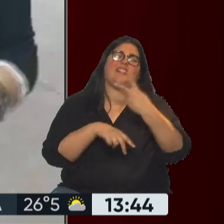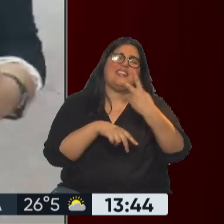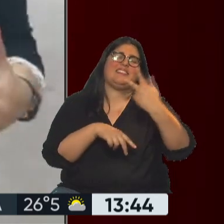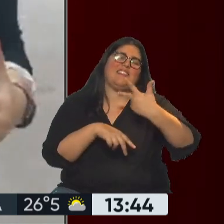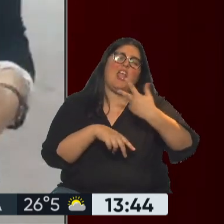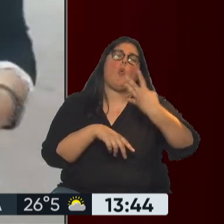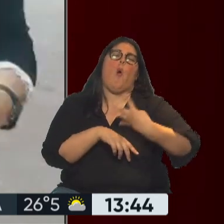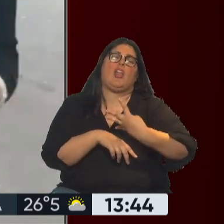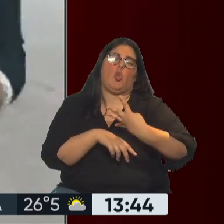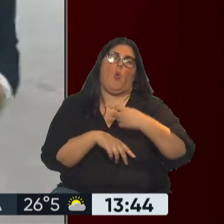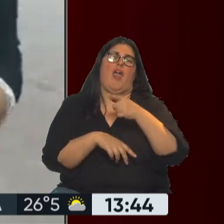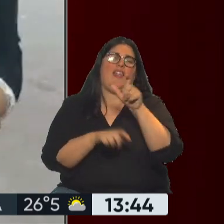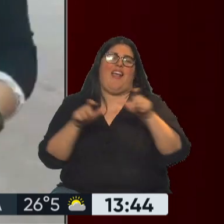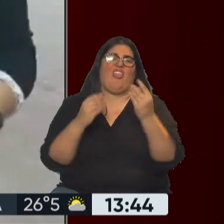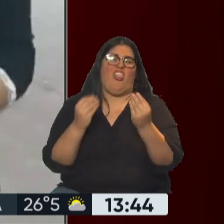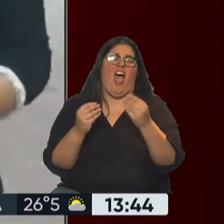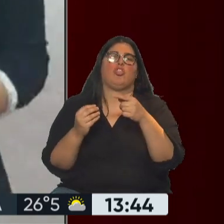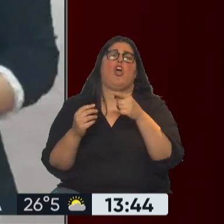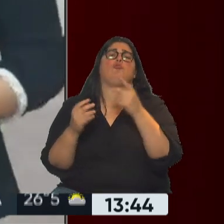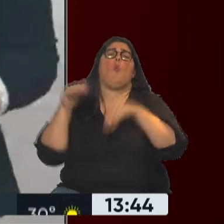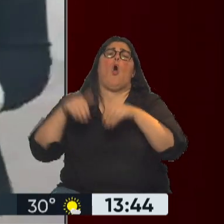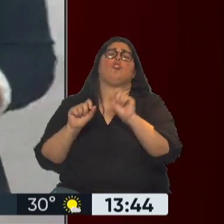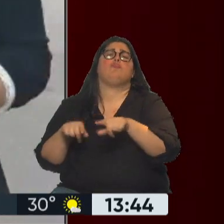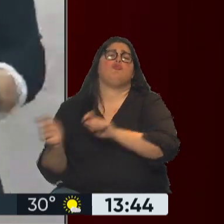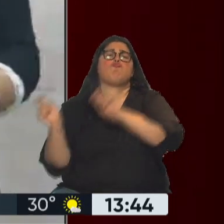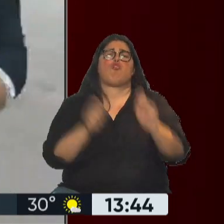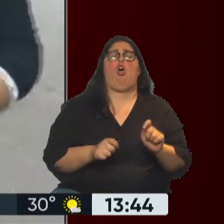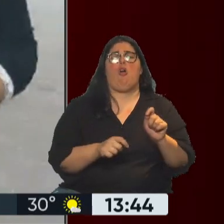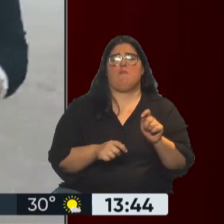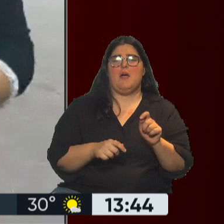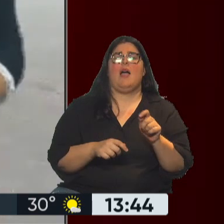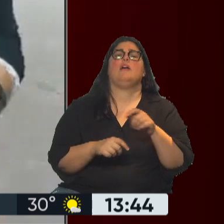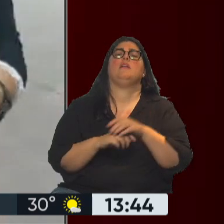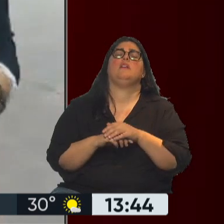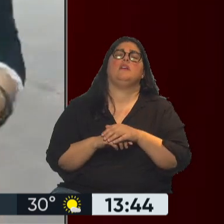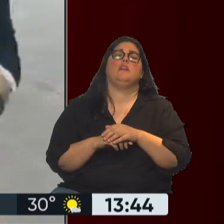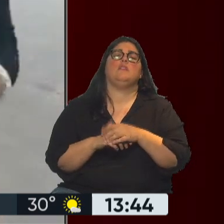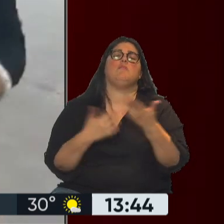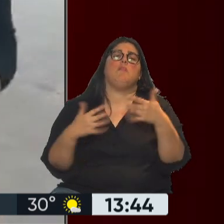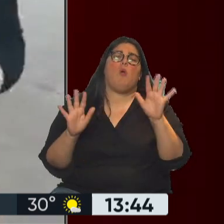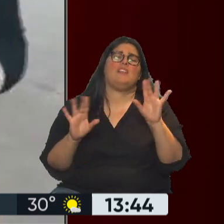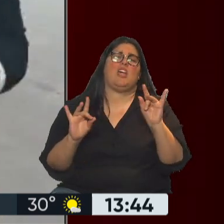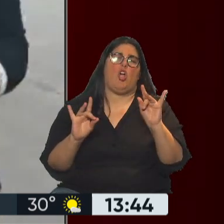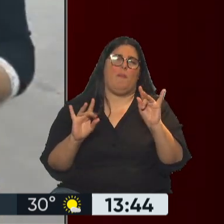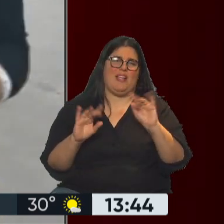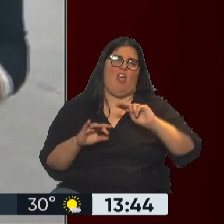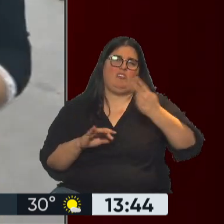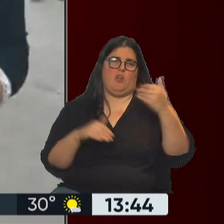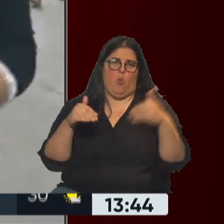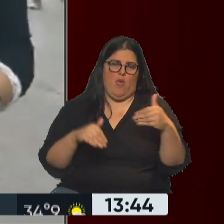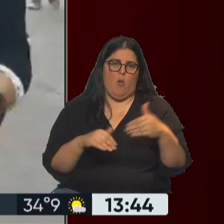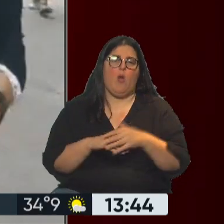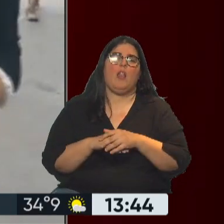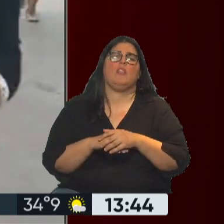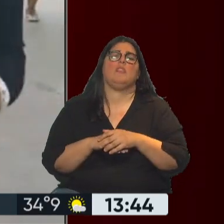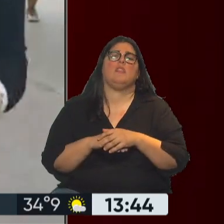que dirigentes políticos de distintos espacios, que bueno, sabemos que después gobernar puede ser más complicado. Y por otro lado,